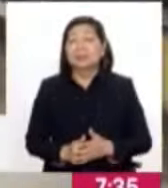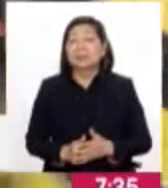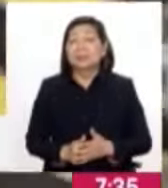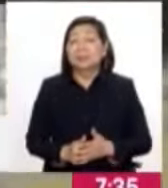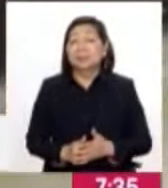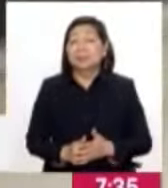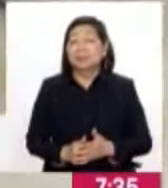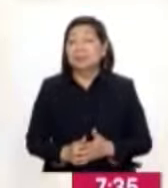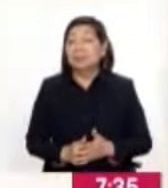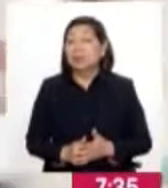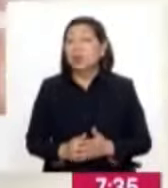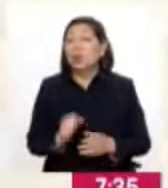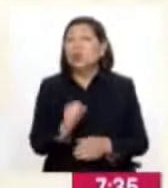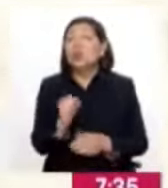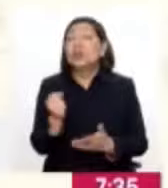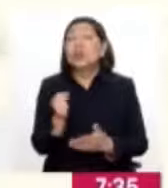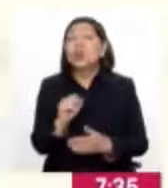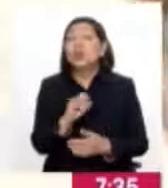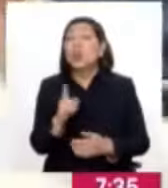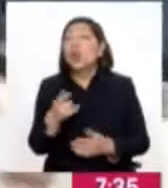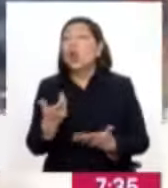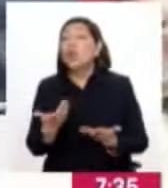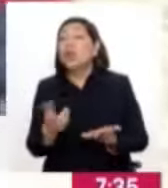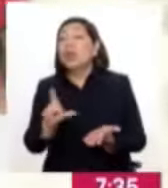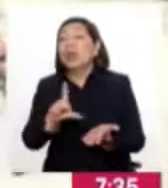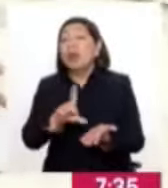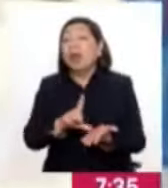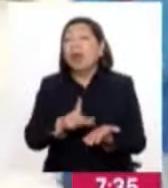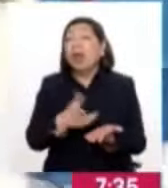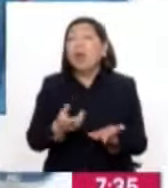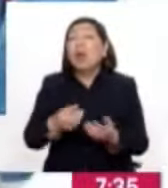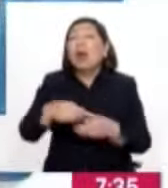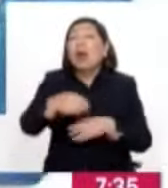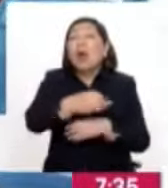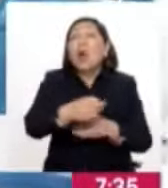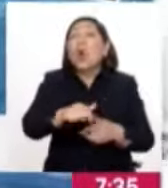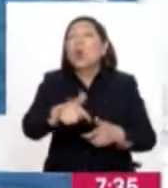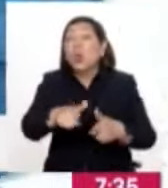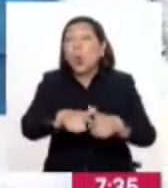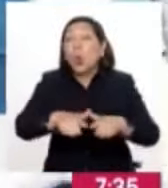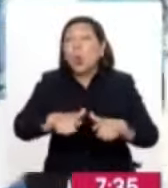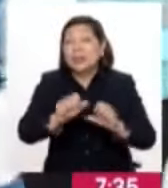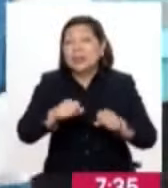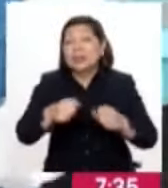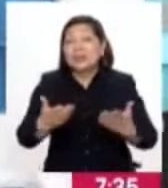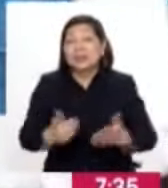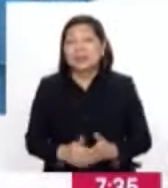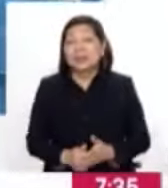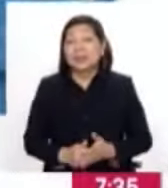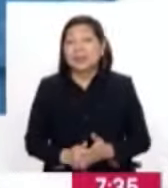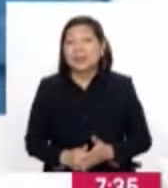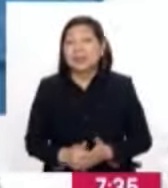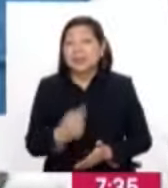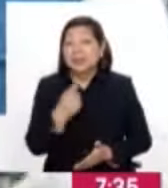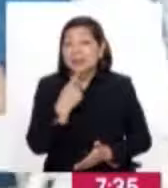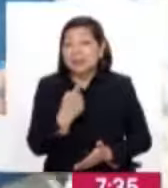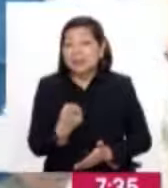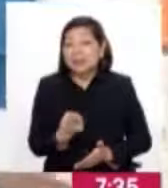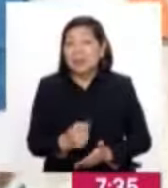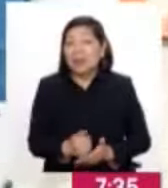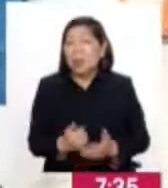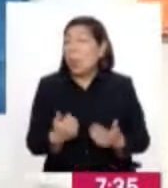de Surquillo, ¿en qué otros puntos de Lima pueden acudir? ¿Hacia qué otros puntos? Por supuesto, como ya lo había mencionado,